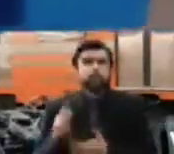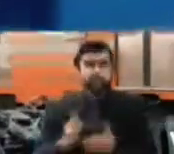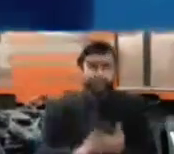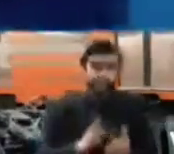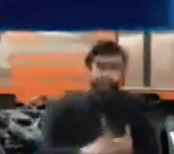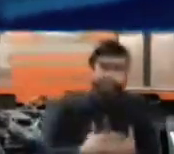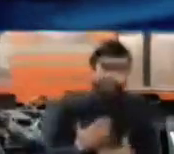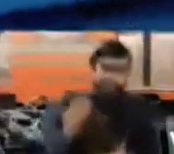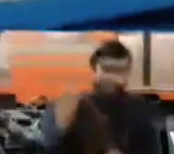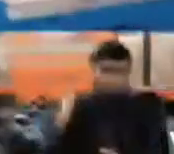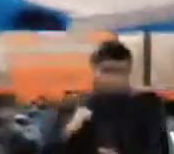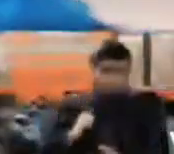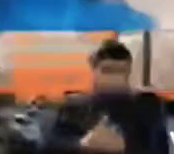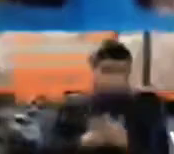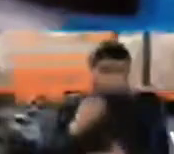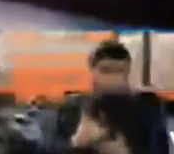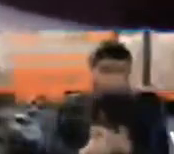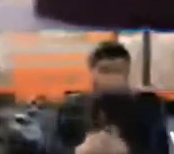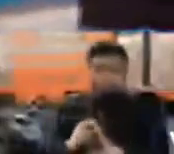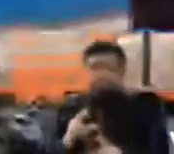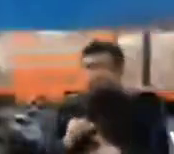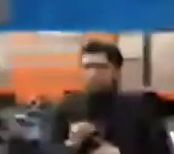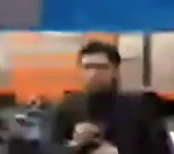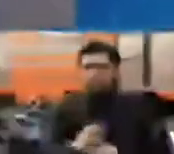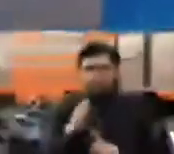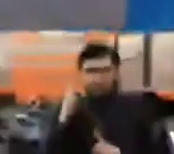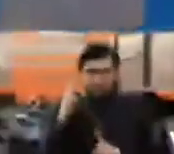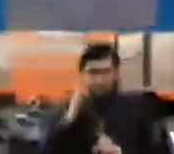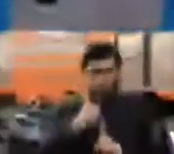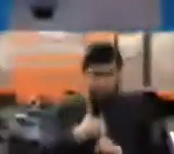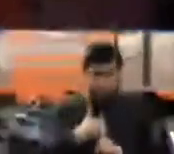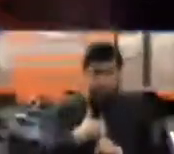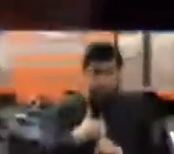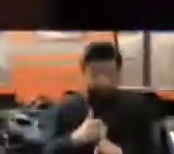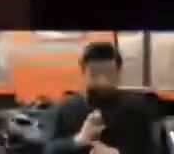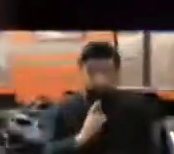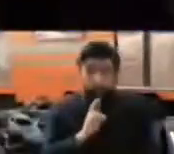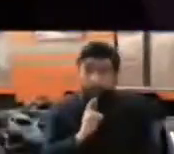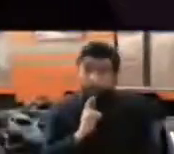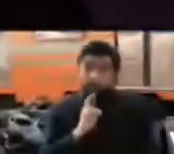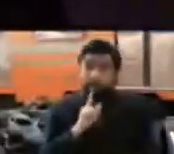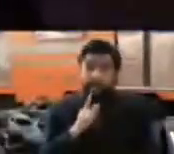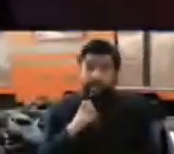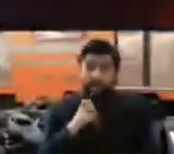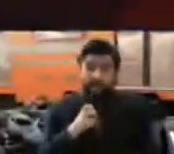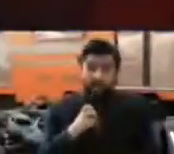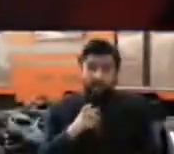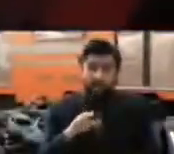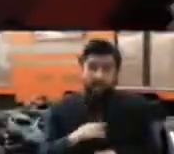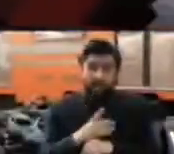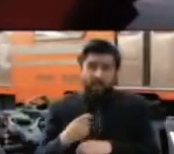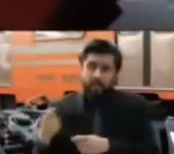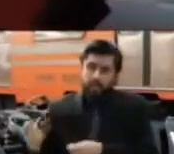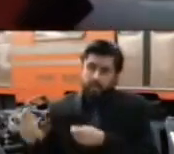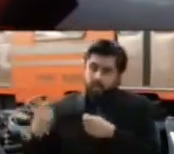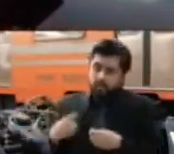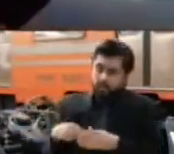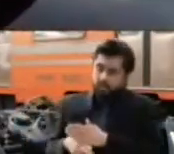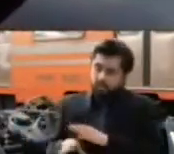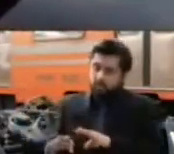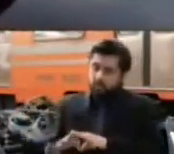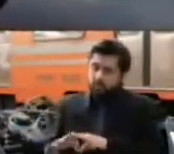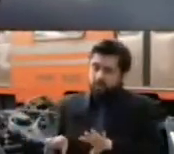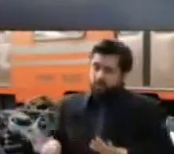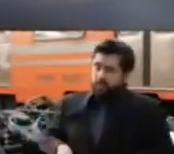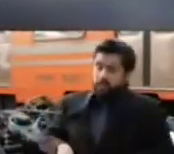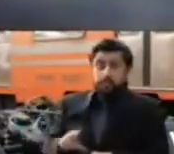teníamos, que el objetivo es entregar algo muchísimo mejor de lo que nos encontramos, no solamente